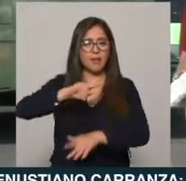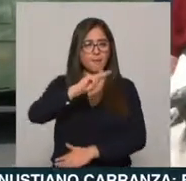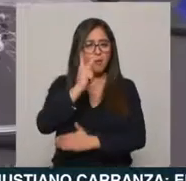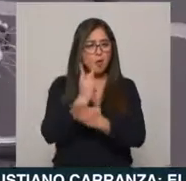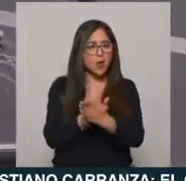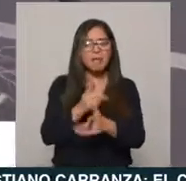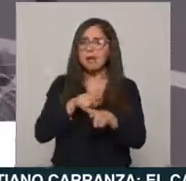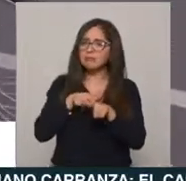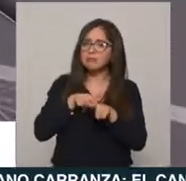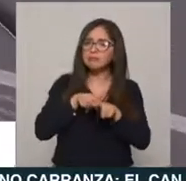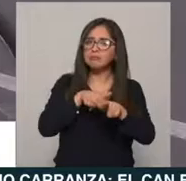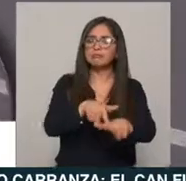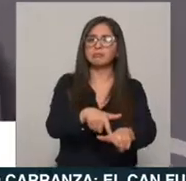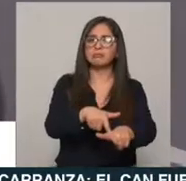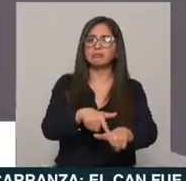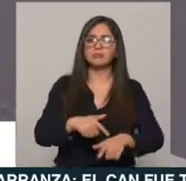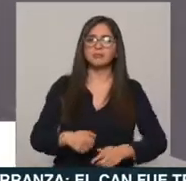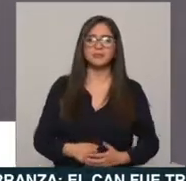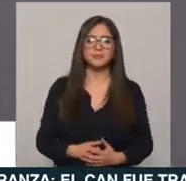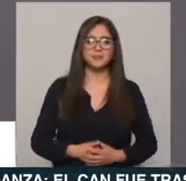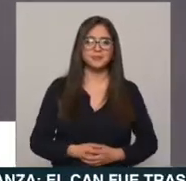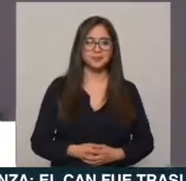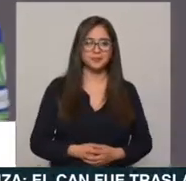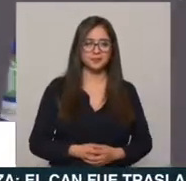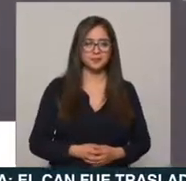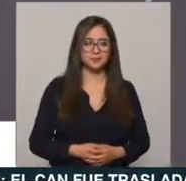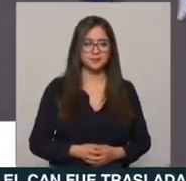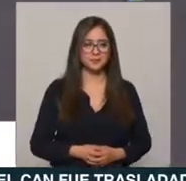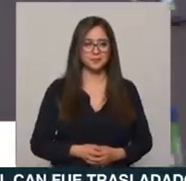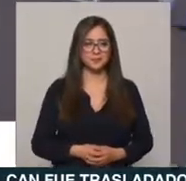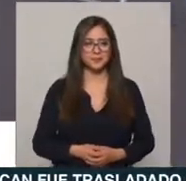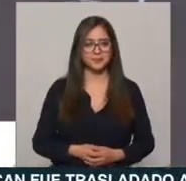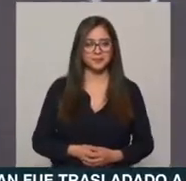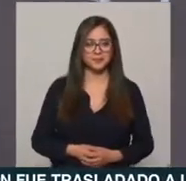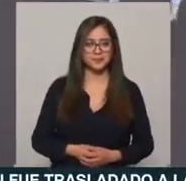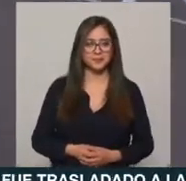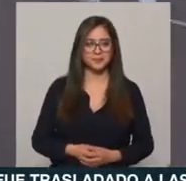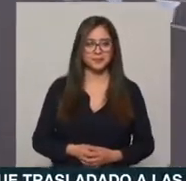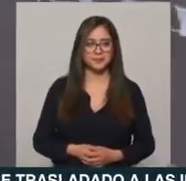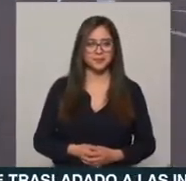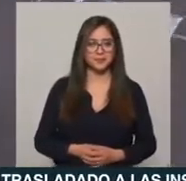permanentes. Con imágenes de Jorge Barajas, Gloria López, 21 Noticias.